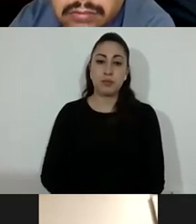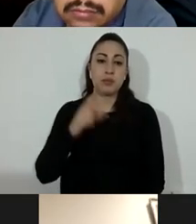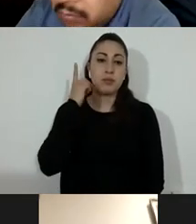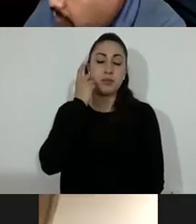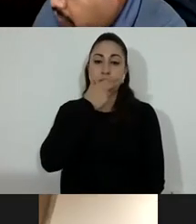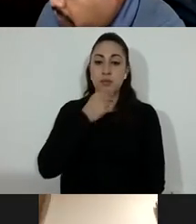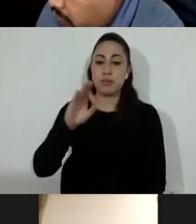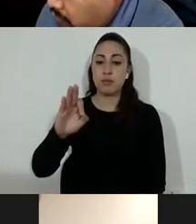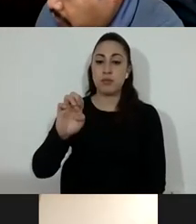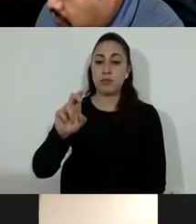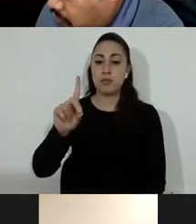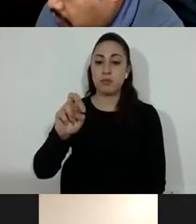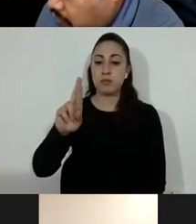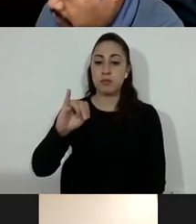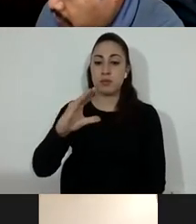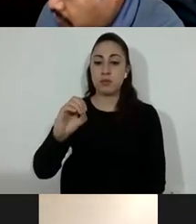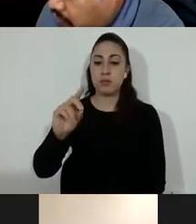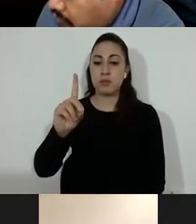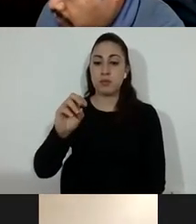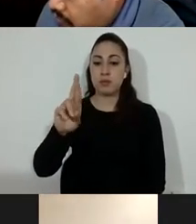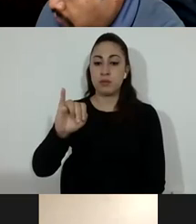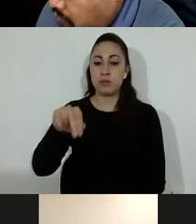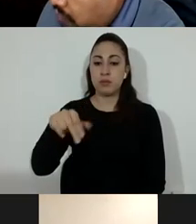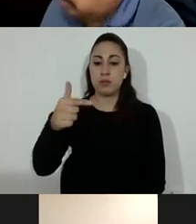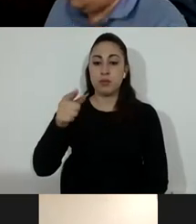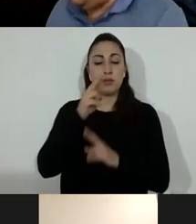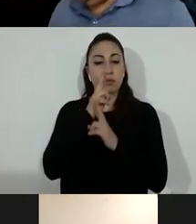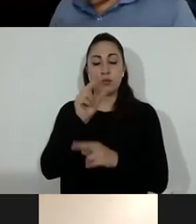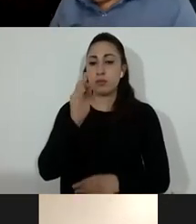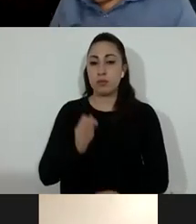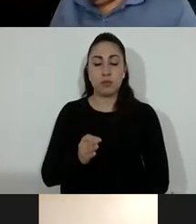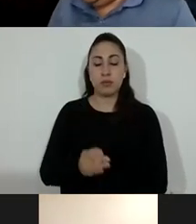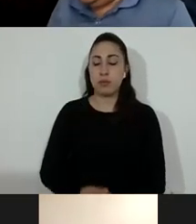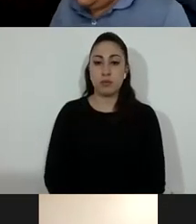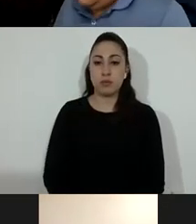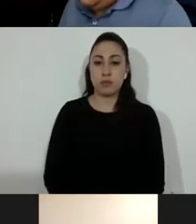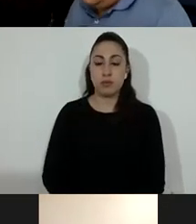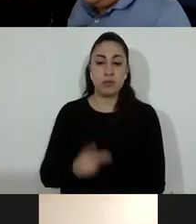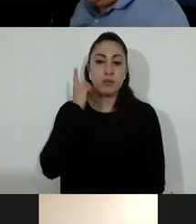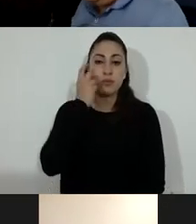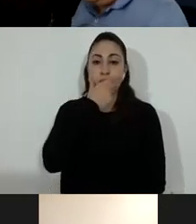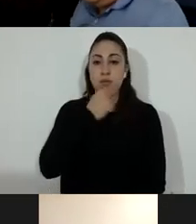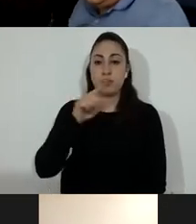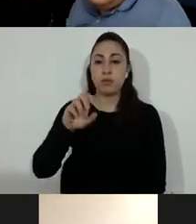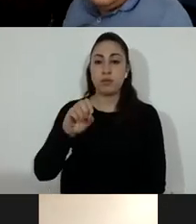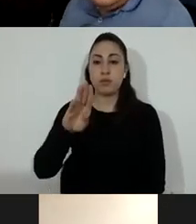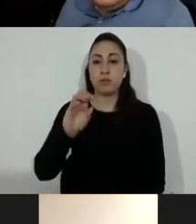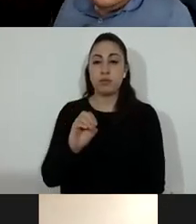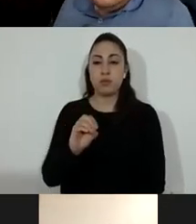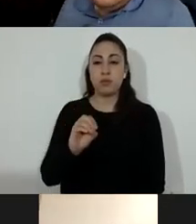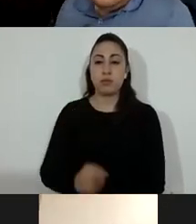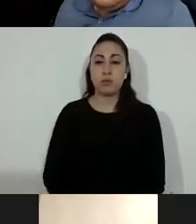Diputado Federico Dorín Casar. Dorin en contra. Diputado Víctor Hugo Lobo Román. ¿Qué